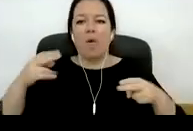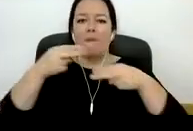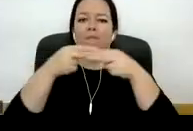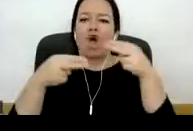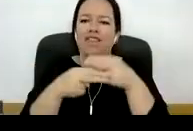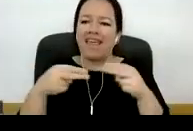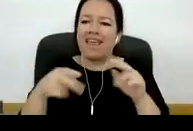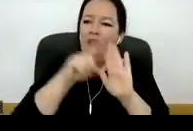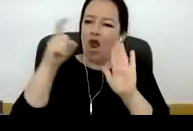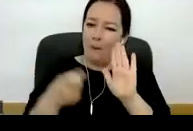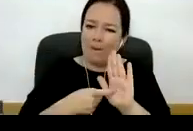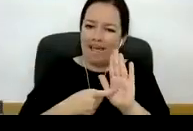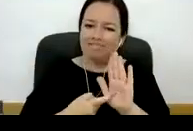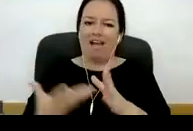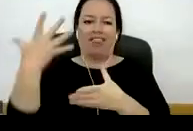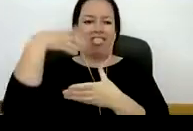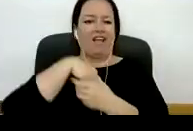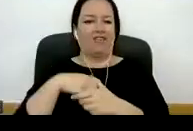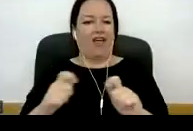completa y